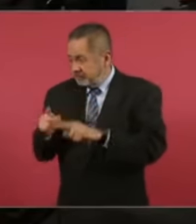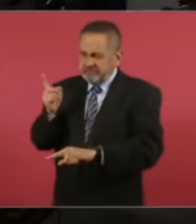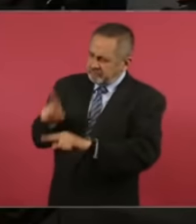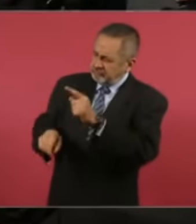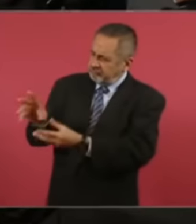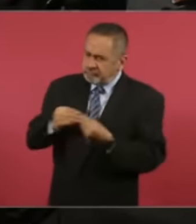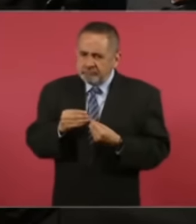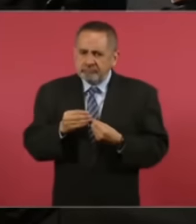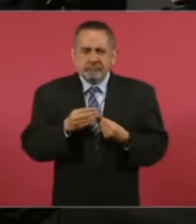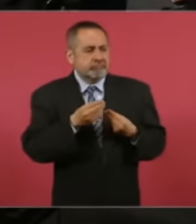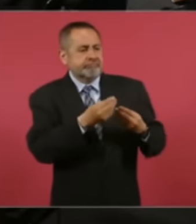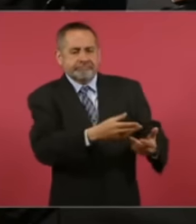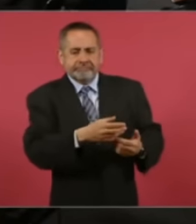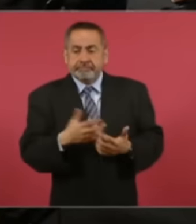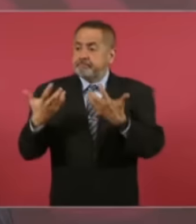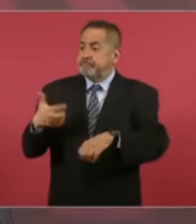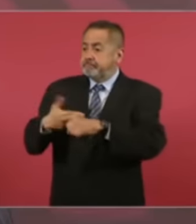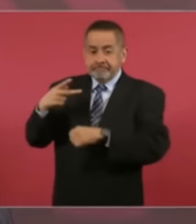las empresas públicas.